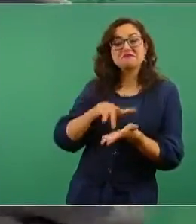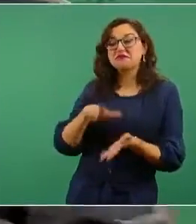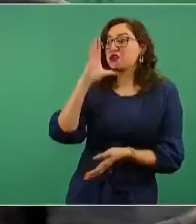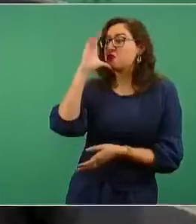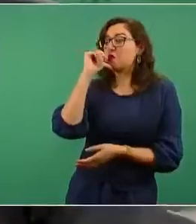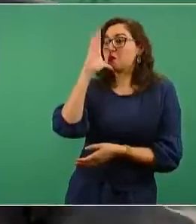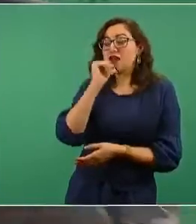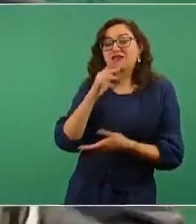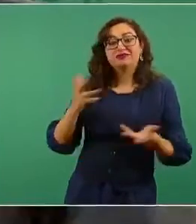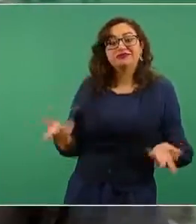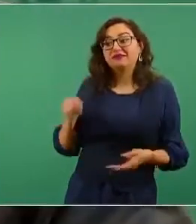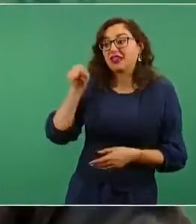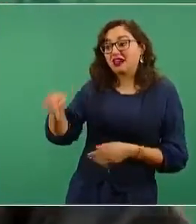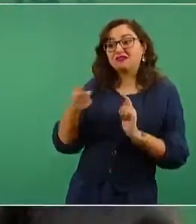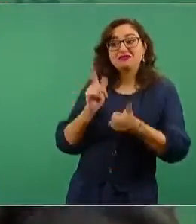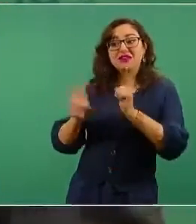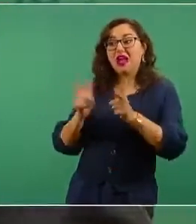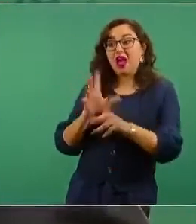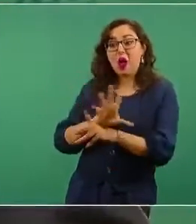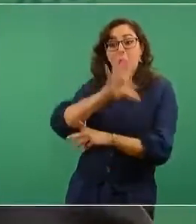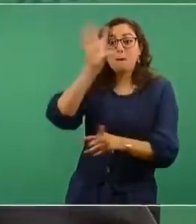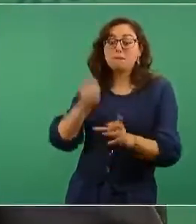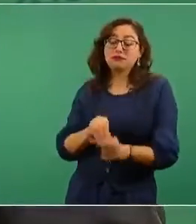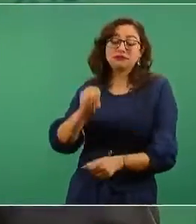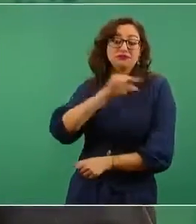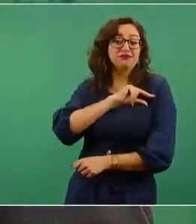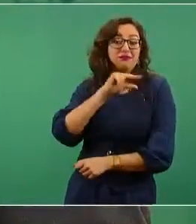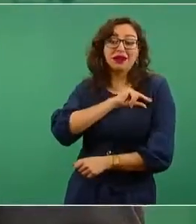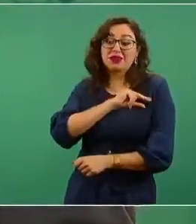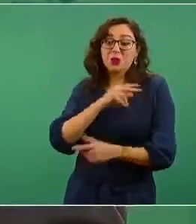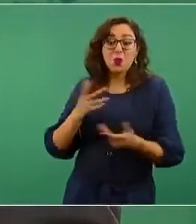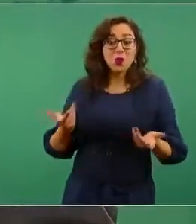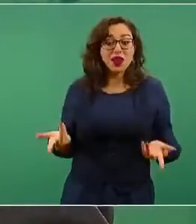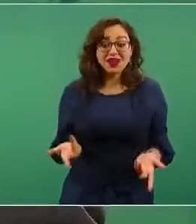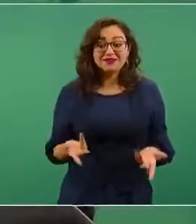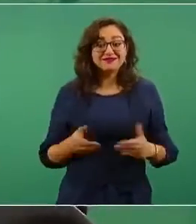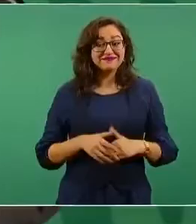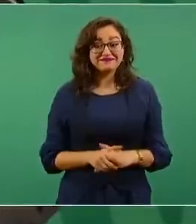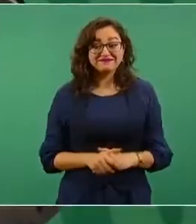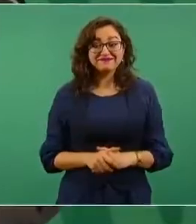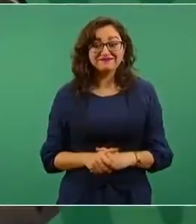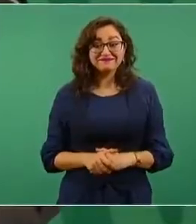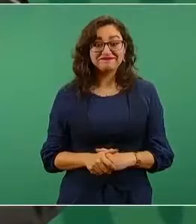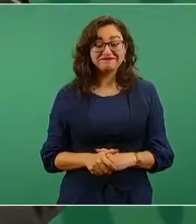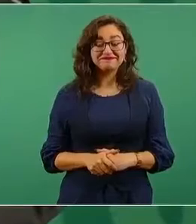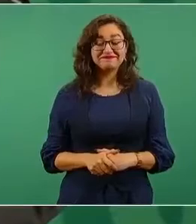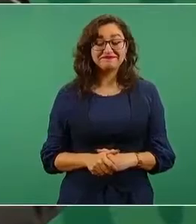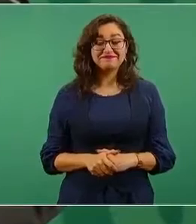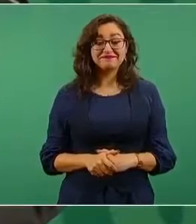El modelo neoliberal privatizador, sobre eso habla este economista.